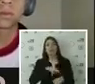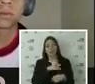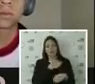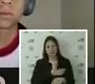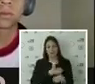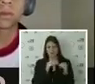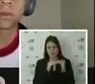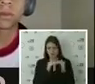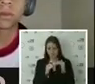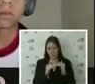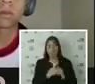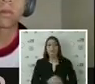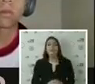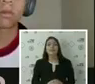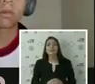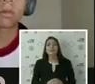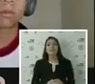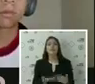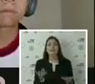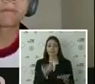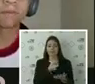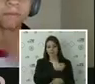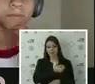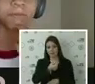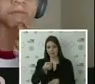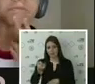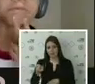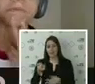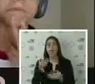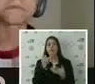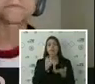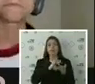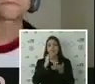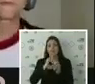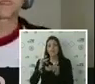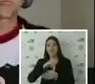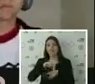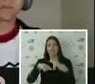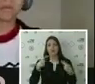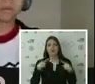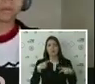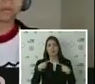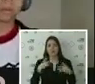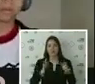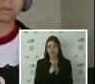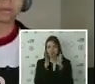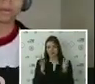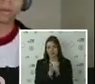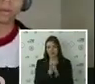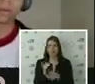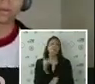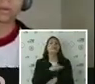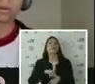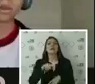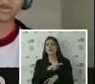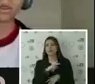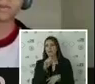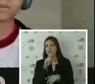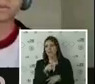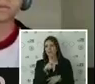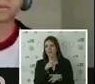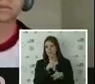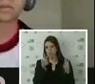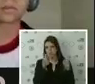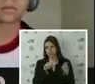más preámbulo, agradecemos y saludamos a las personas que participarán en nuestro webinar. Diputada Ana